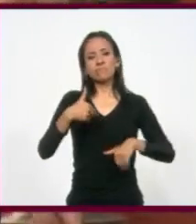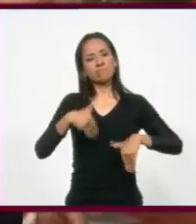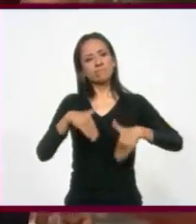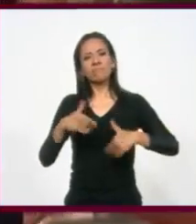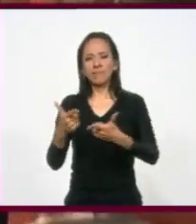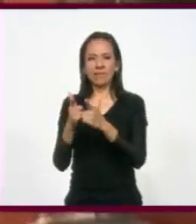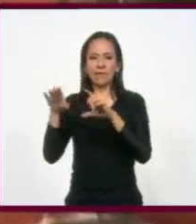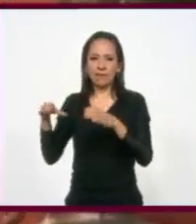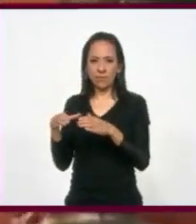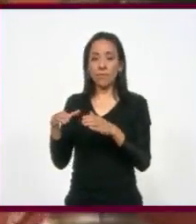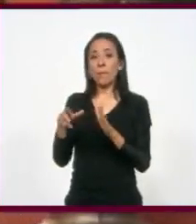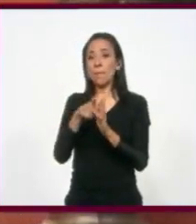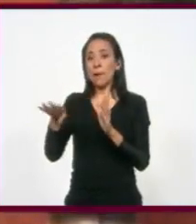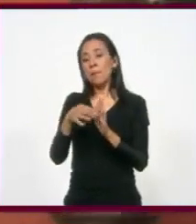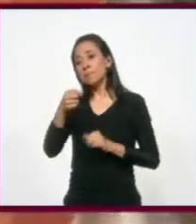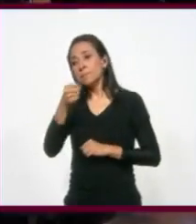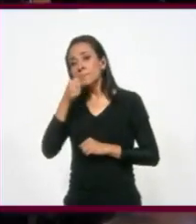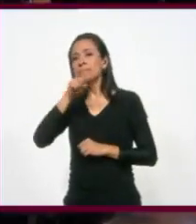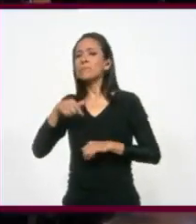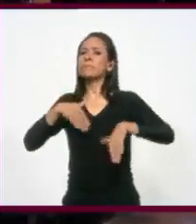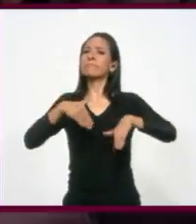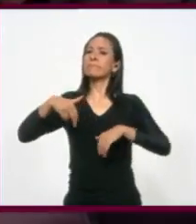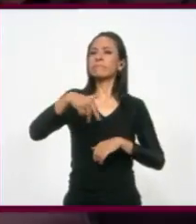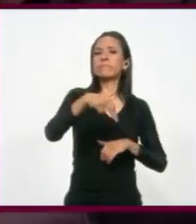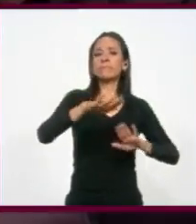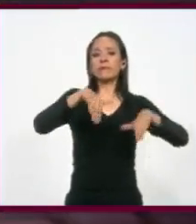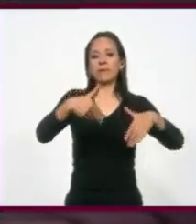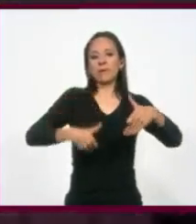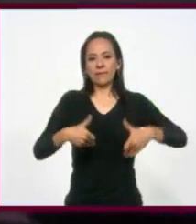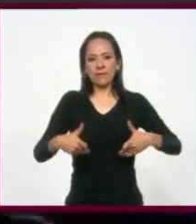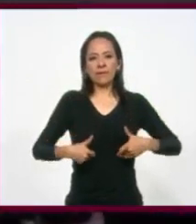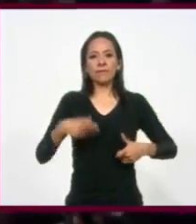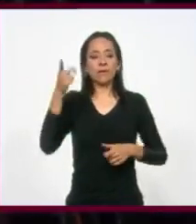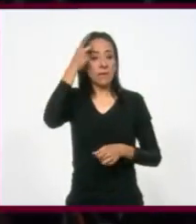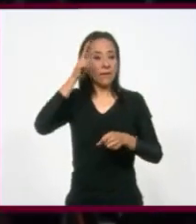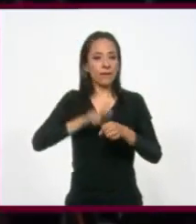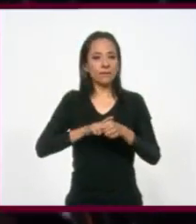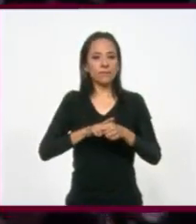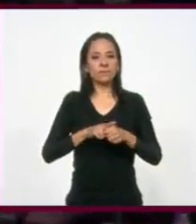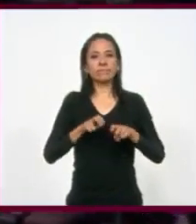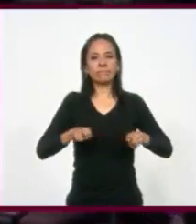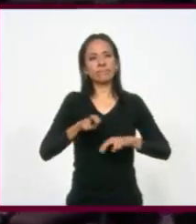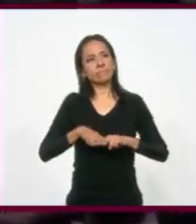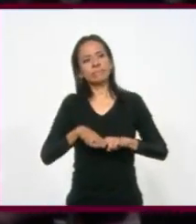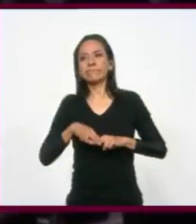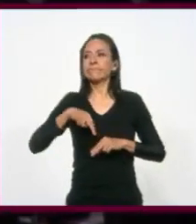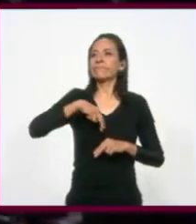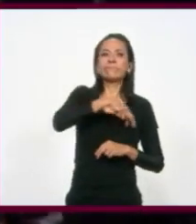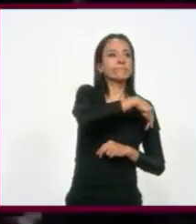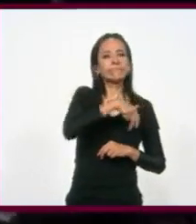de la conferencia al teatro y entre butacas el director, girando sobre su eje, tuvo que esperar el inicio del